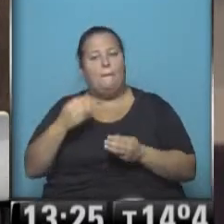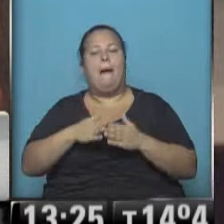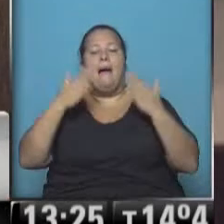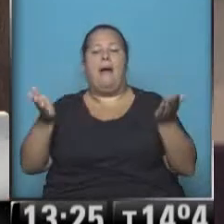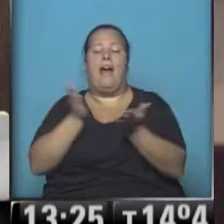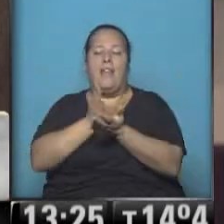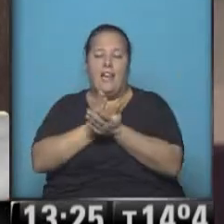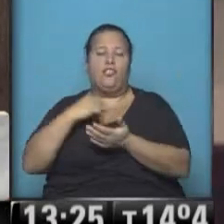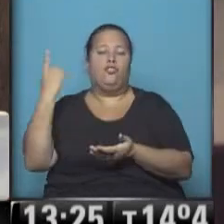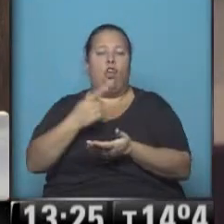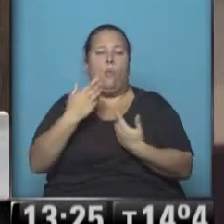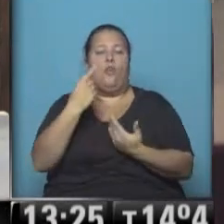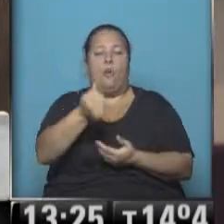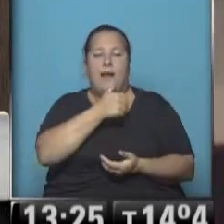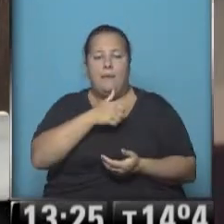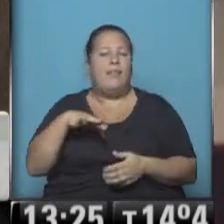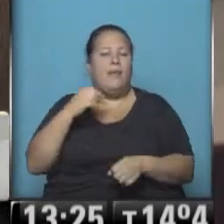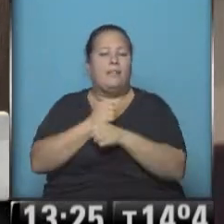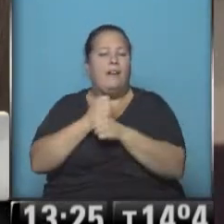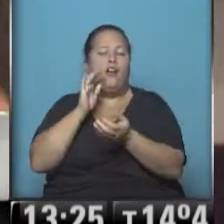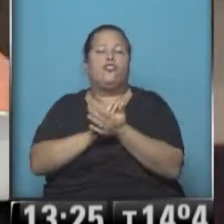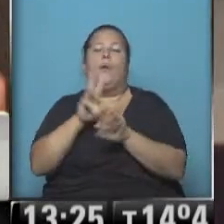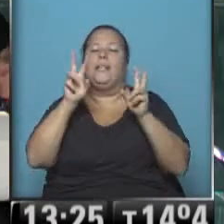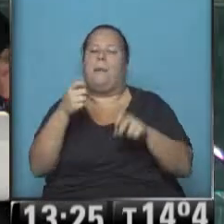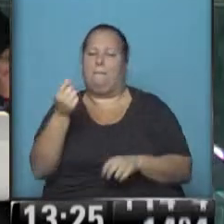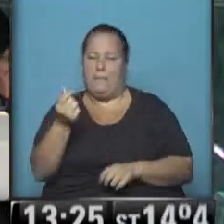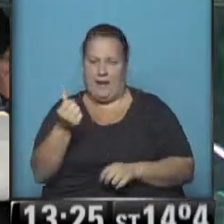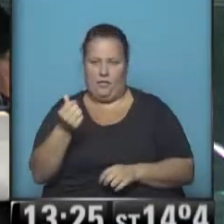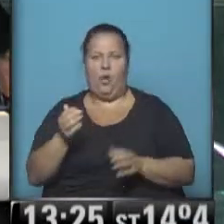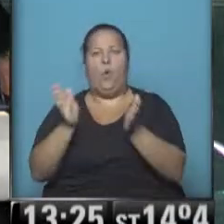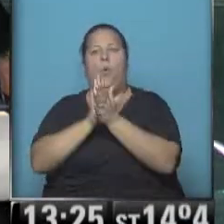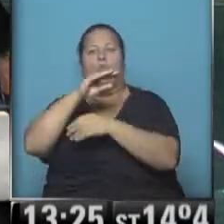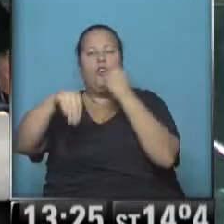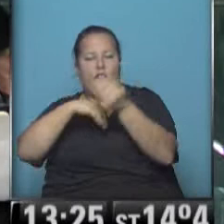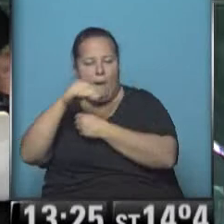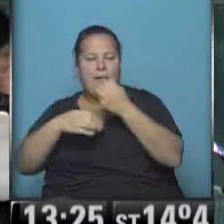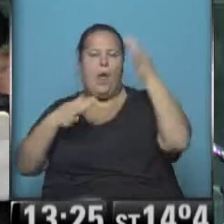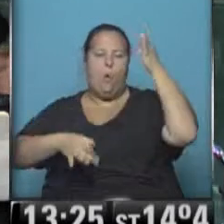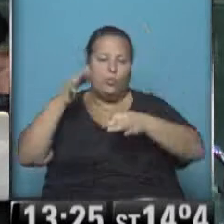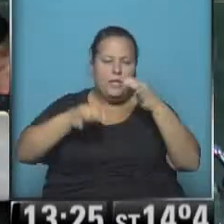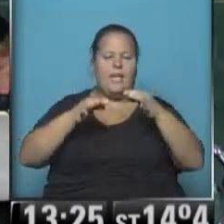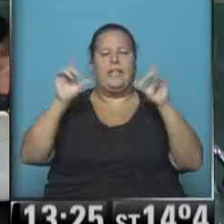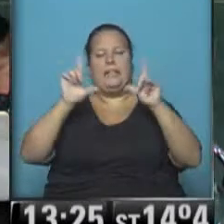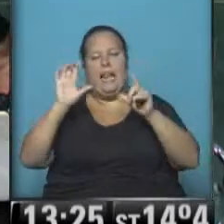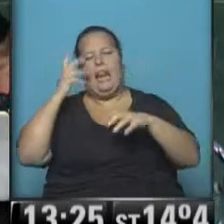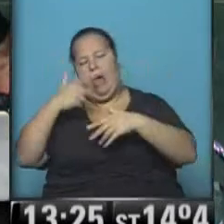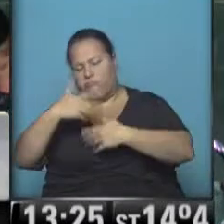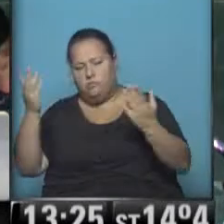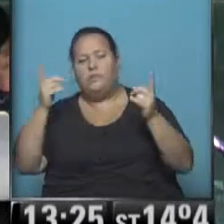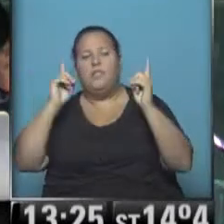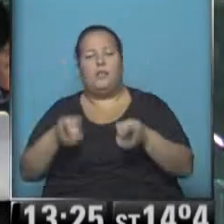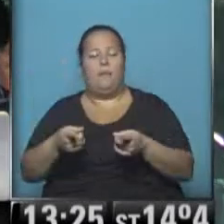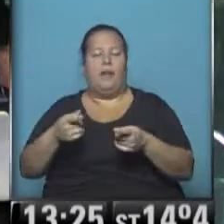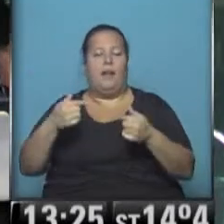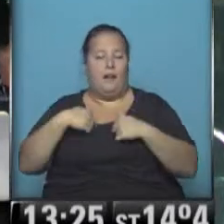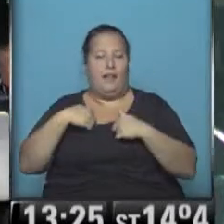derechos y que todo el mundo puede acceder necesitamos trabajar sobre los precios conjuntos familiares justicias medios y las que